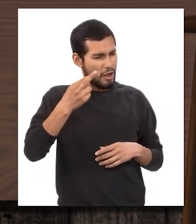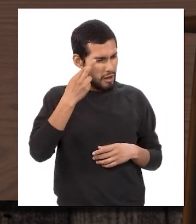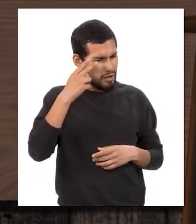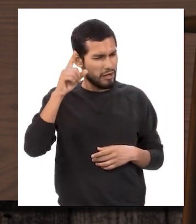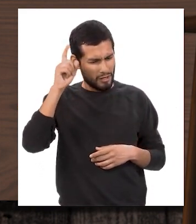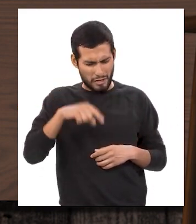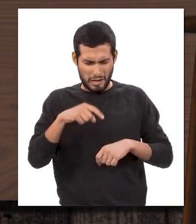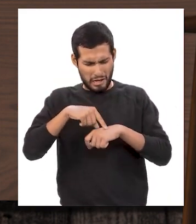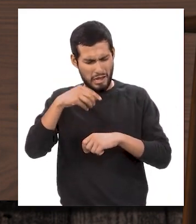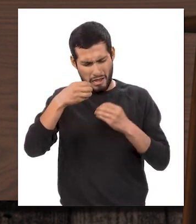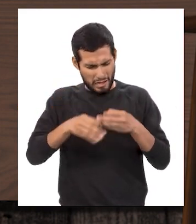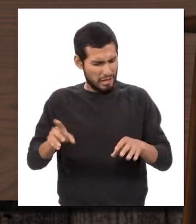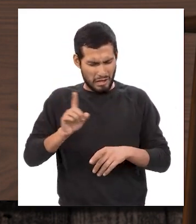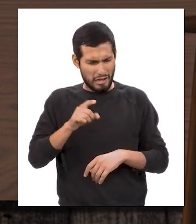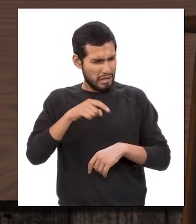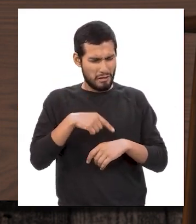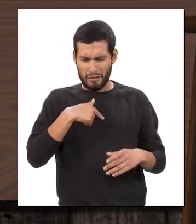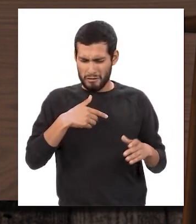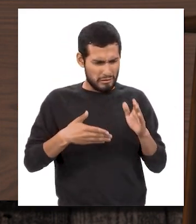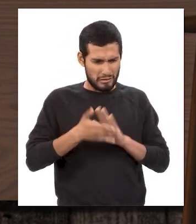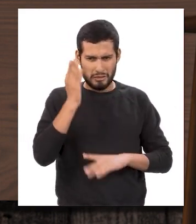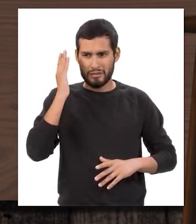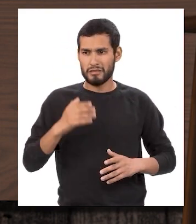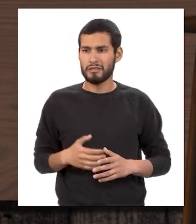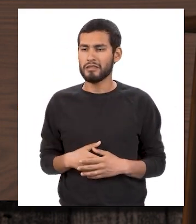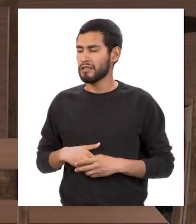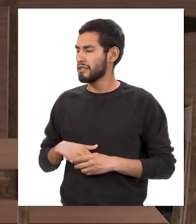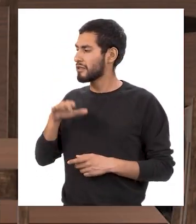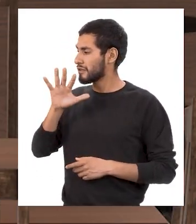Razón suficiente para no perder ni un minuto más.